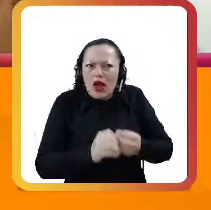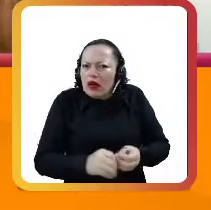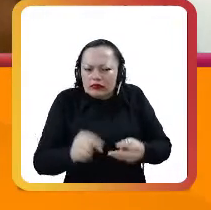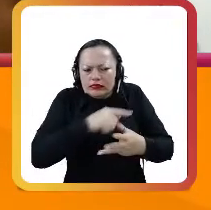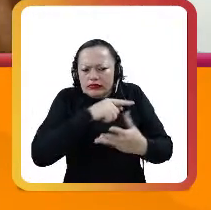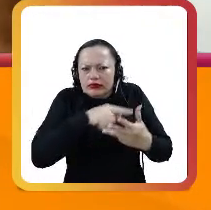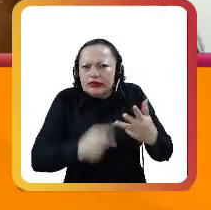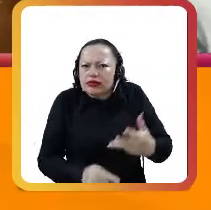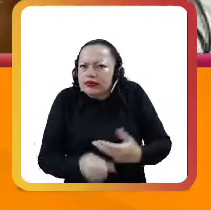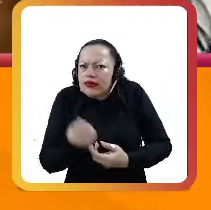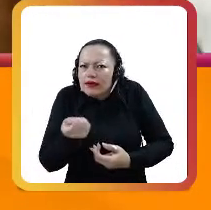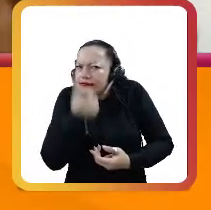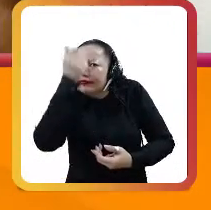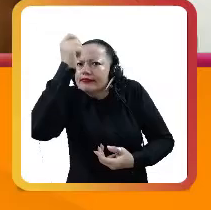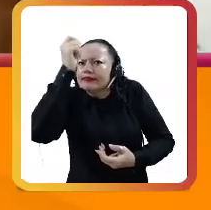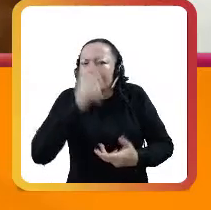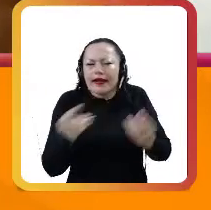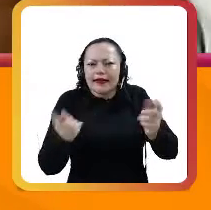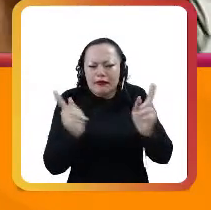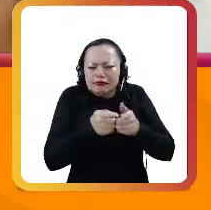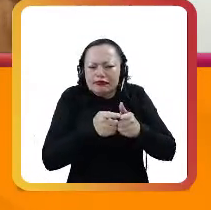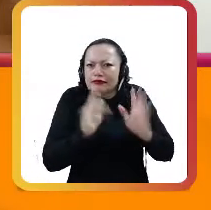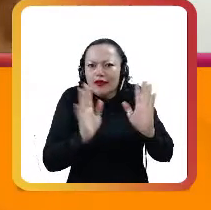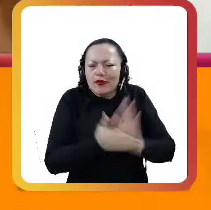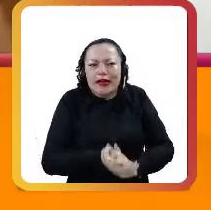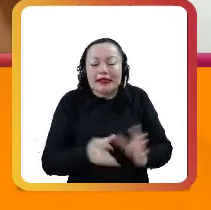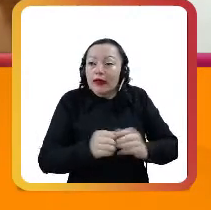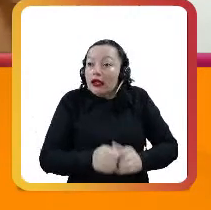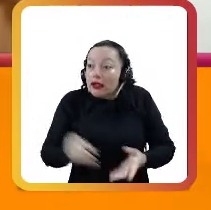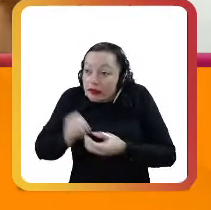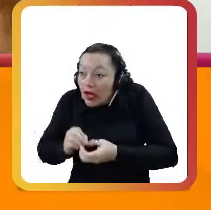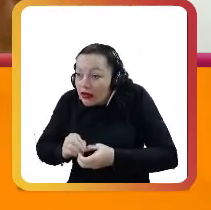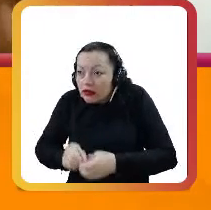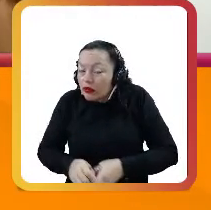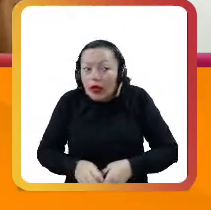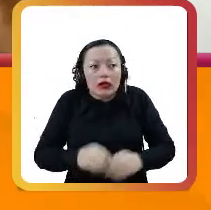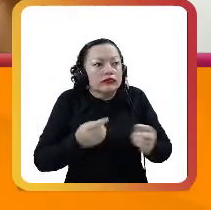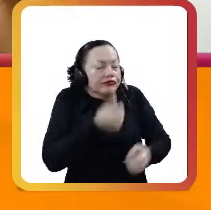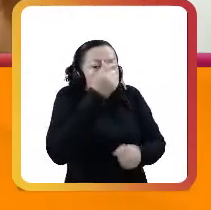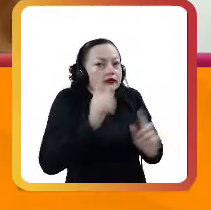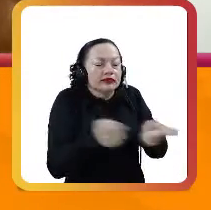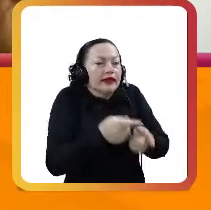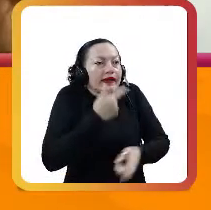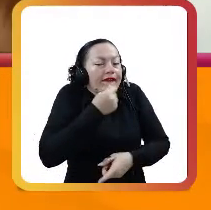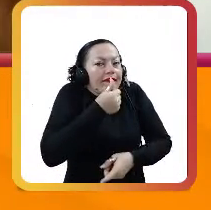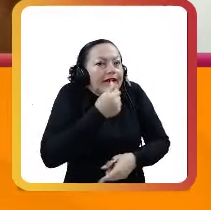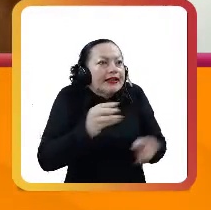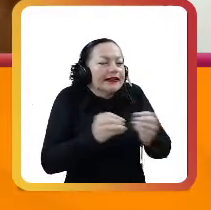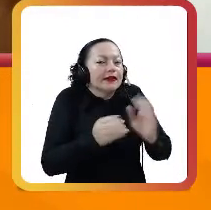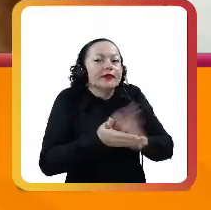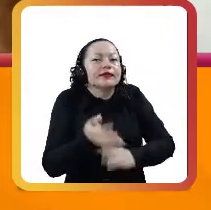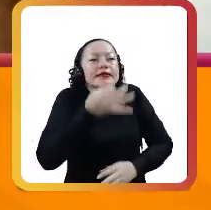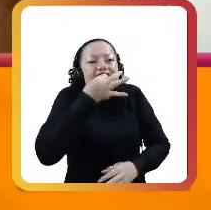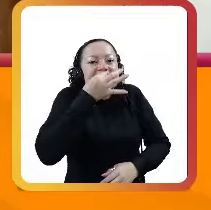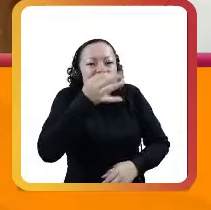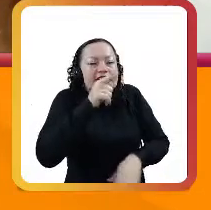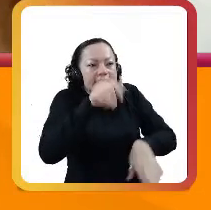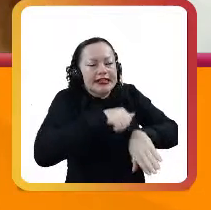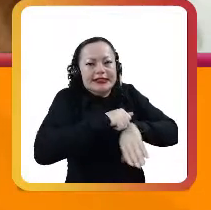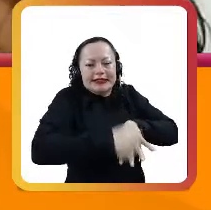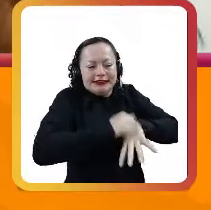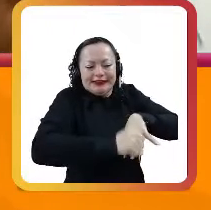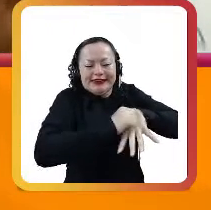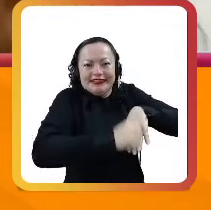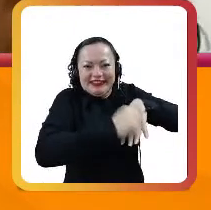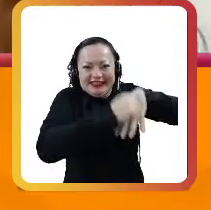No necesitaremos nada más. Perfecto. Nada más, es muy fácil. Y el queso lo rallamos. Entonces,